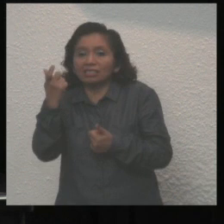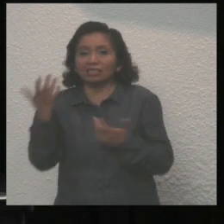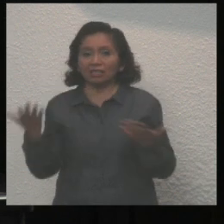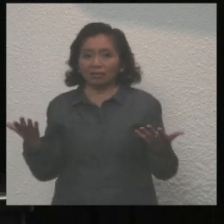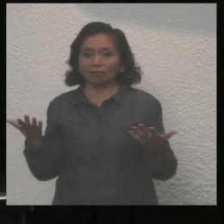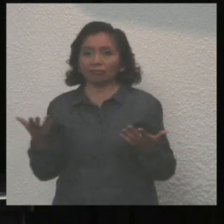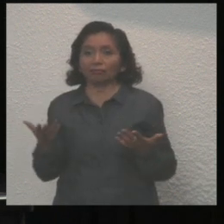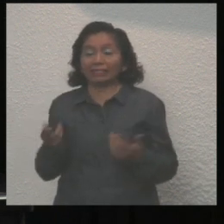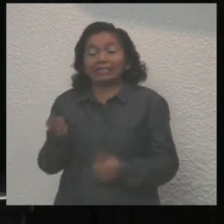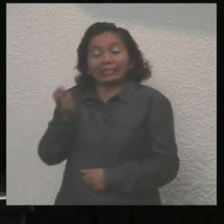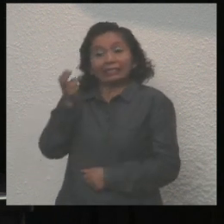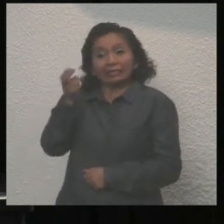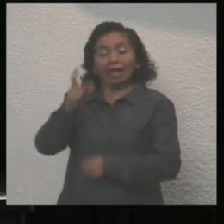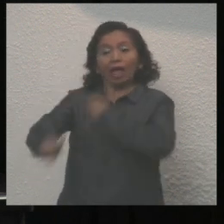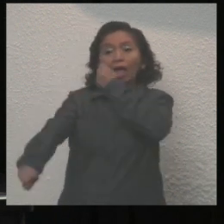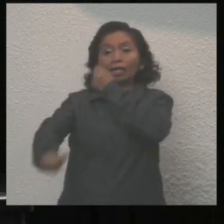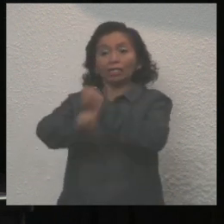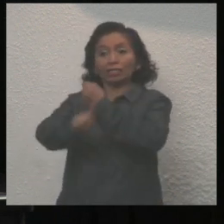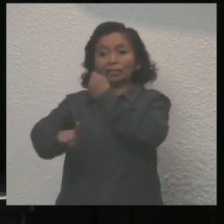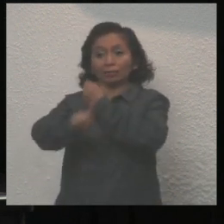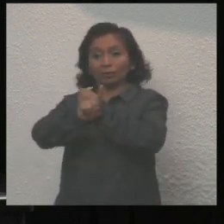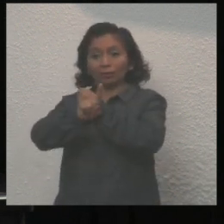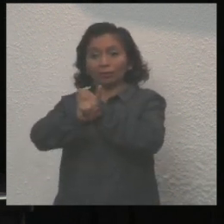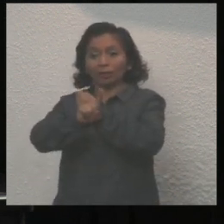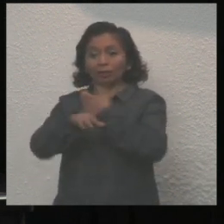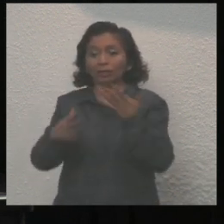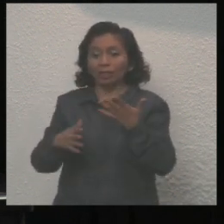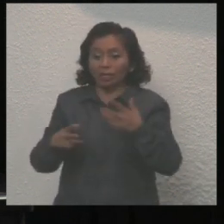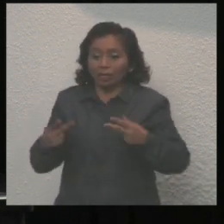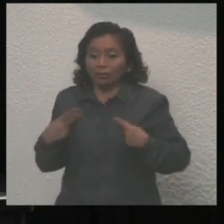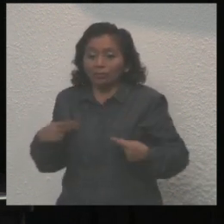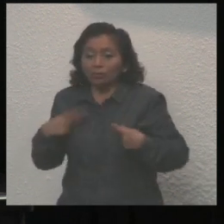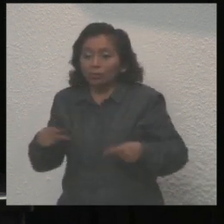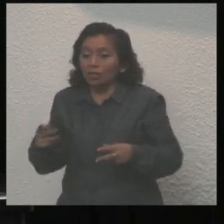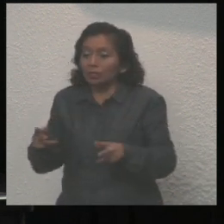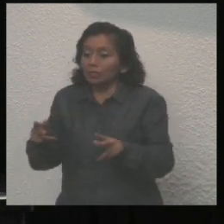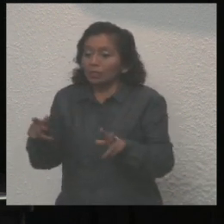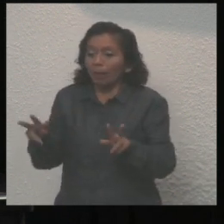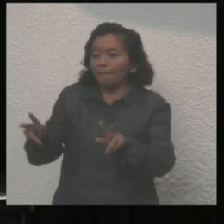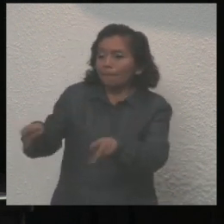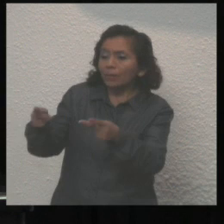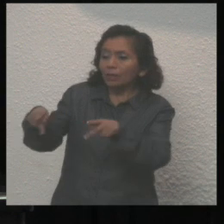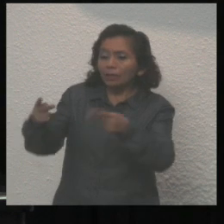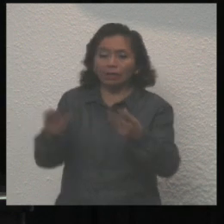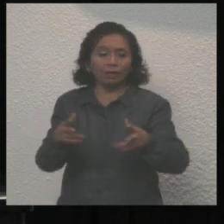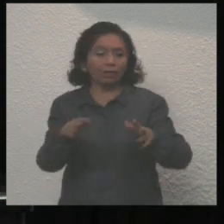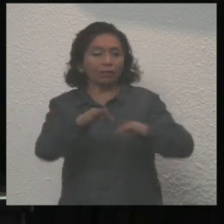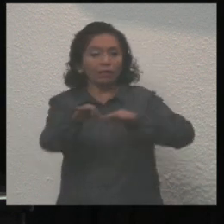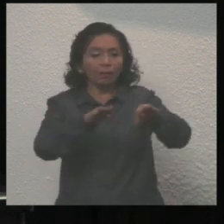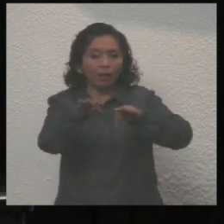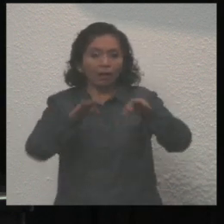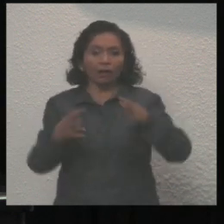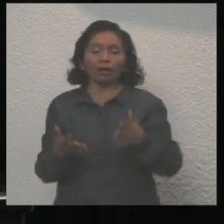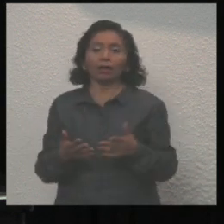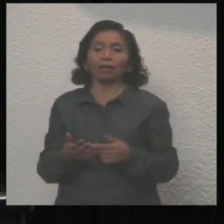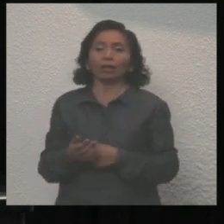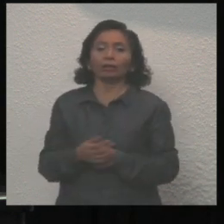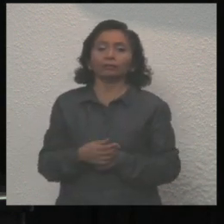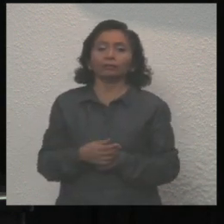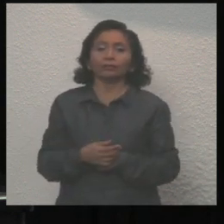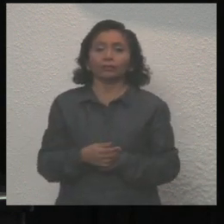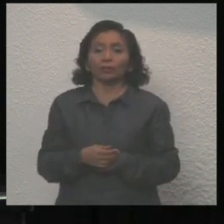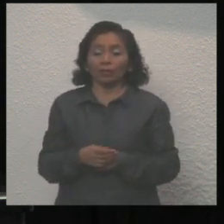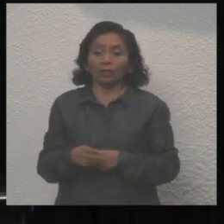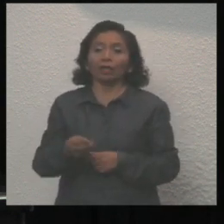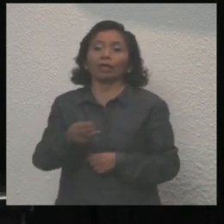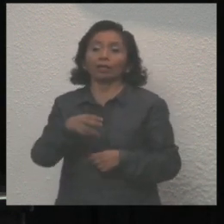En tal caso, se encuentran los informales, que representan el 60% o más de nuestra planta